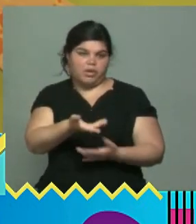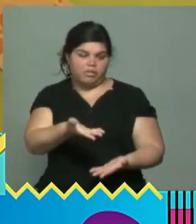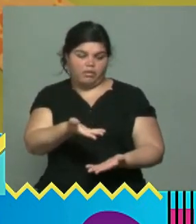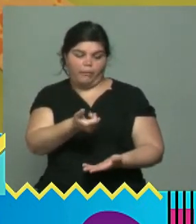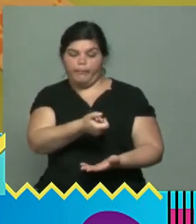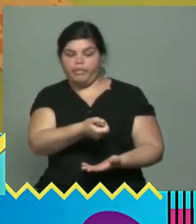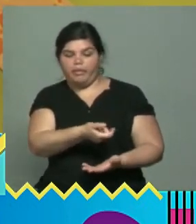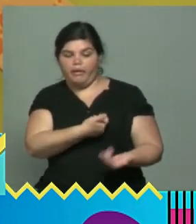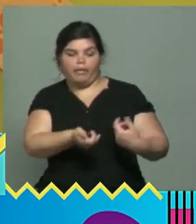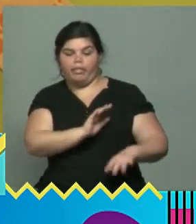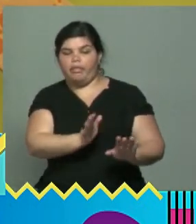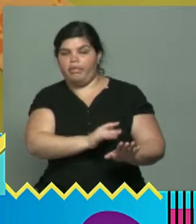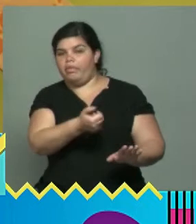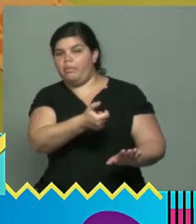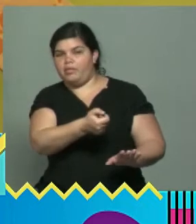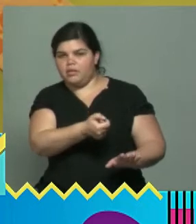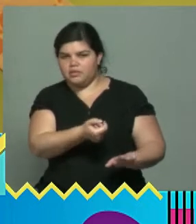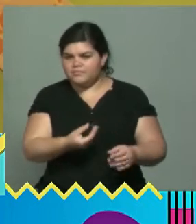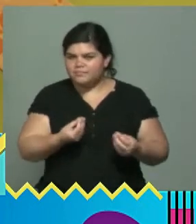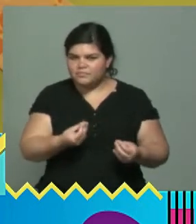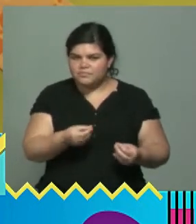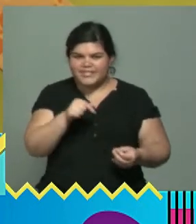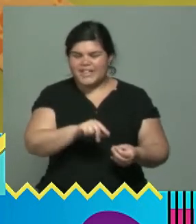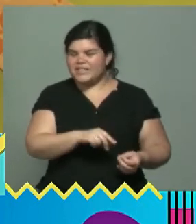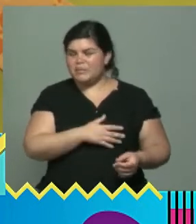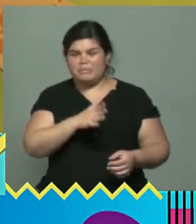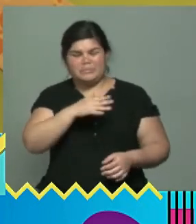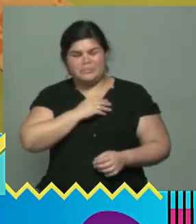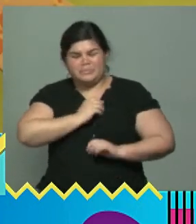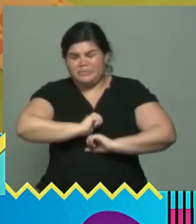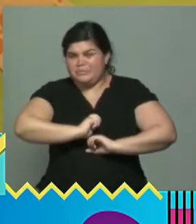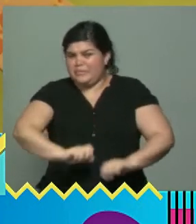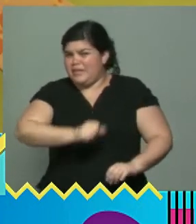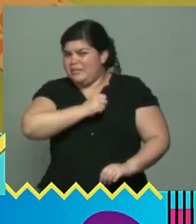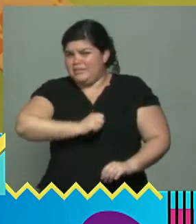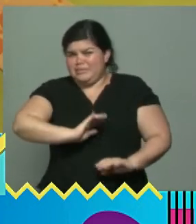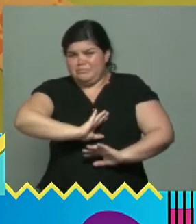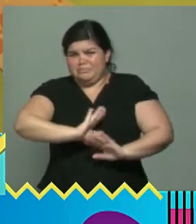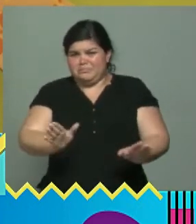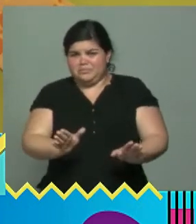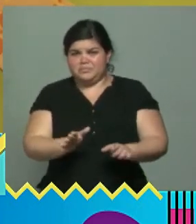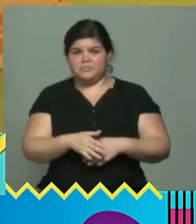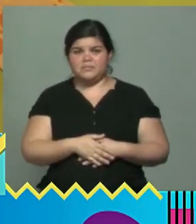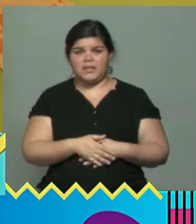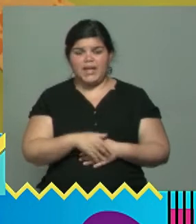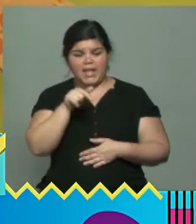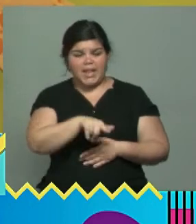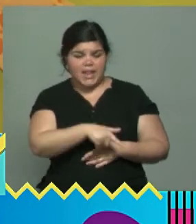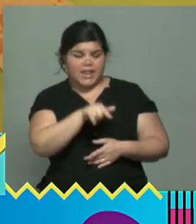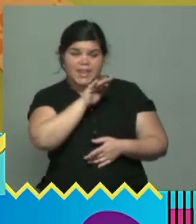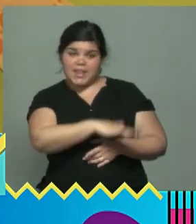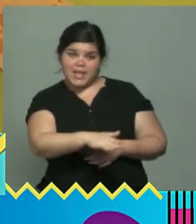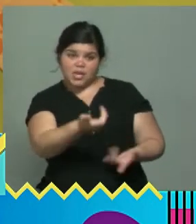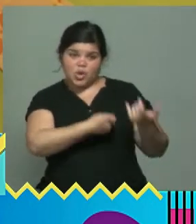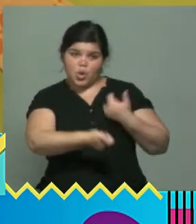es terrible, tremendo, es un segundo abuso para el niño. Para nosotros, el relato de un niño es